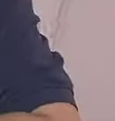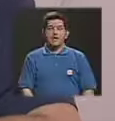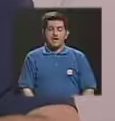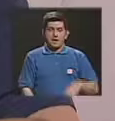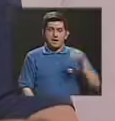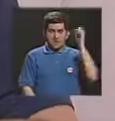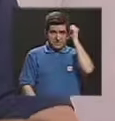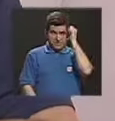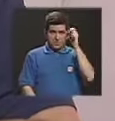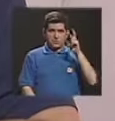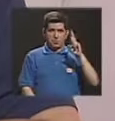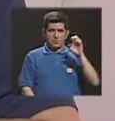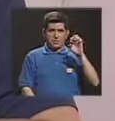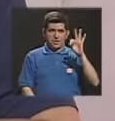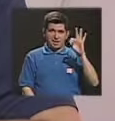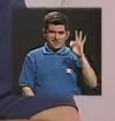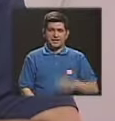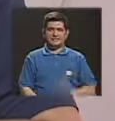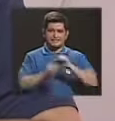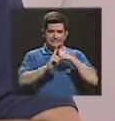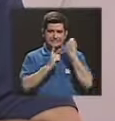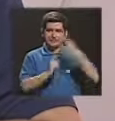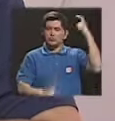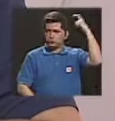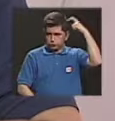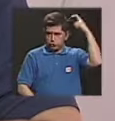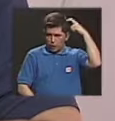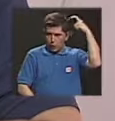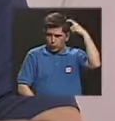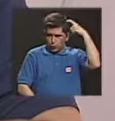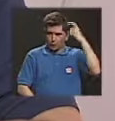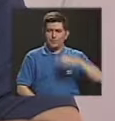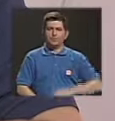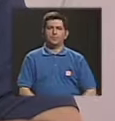Bueno, el síndrome de Rett es una condición neurológica